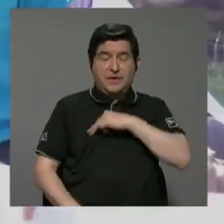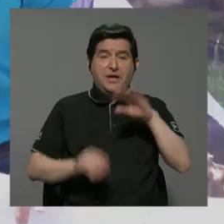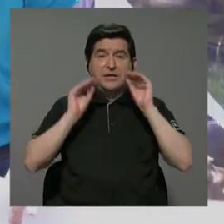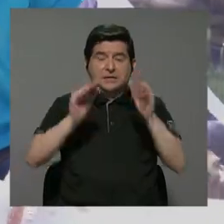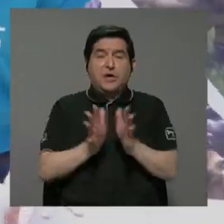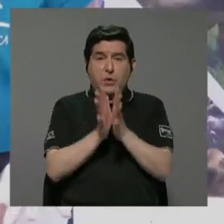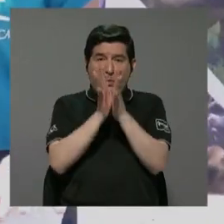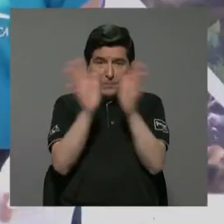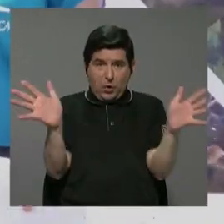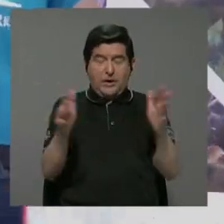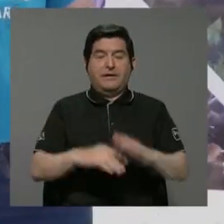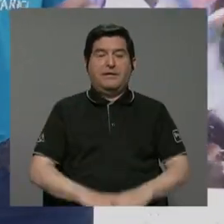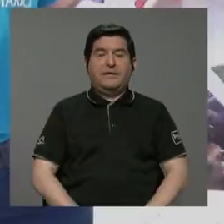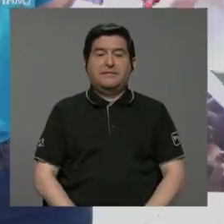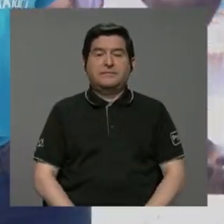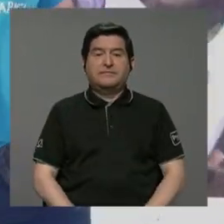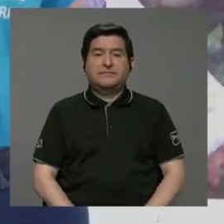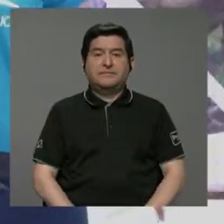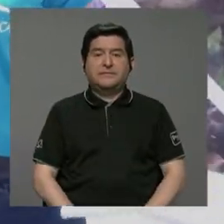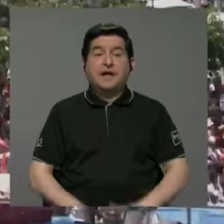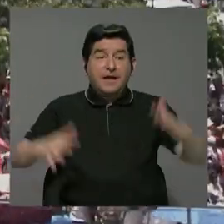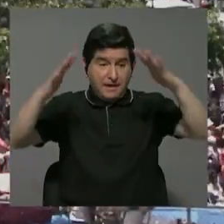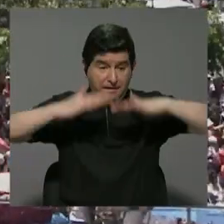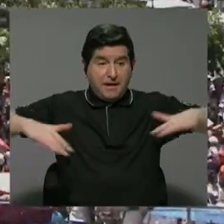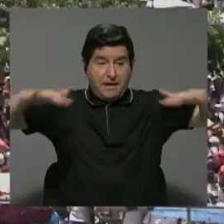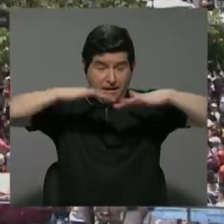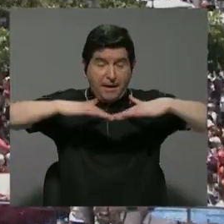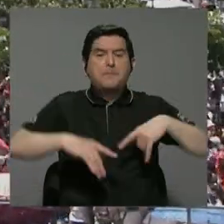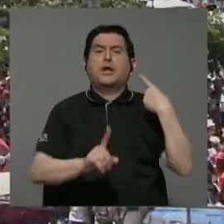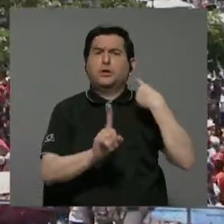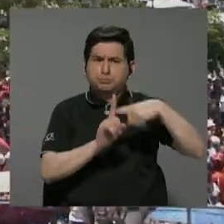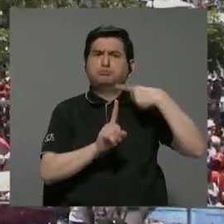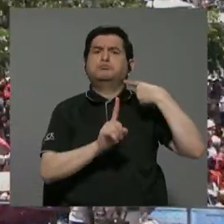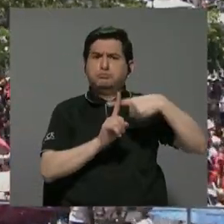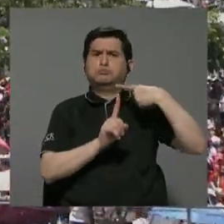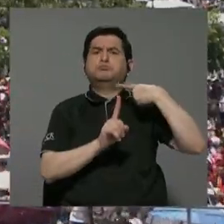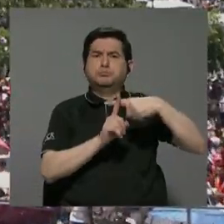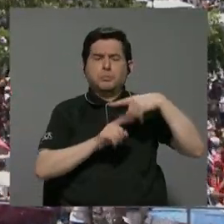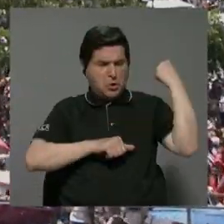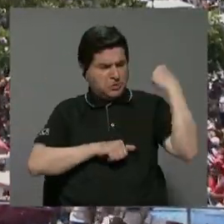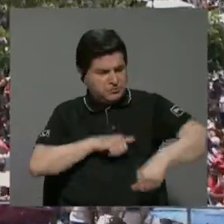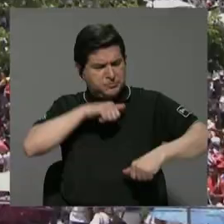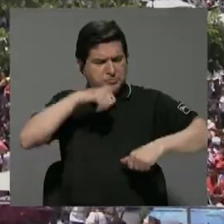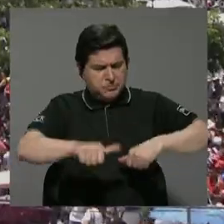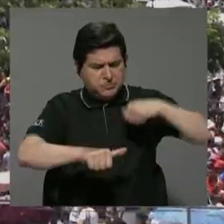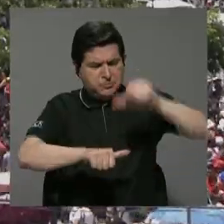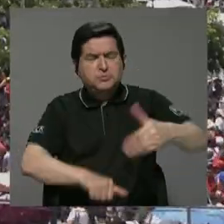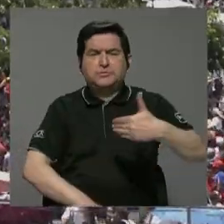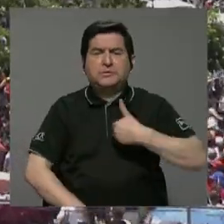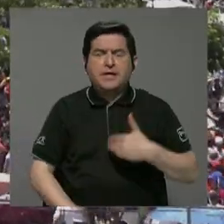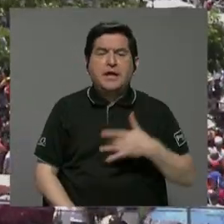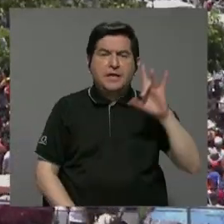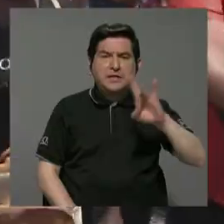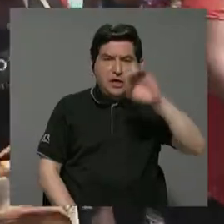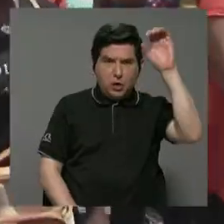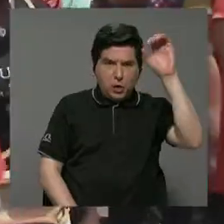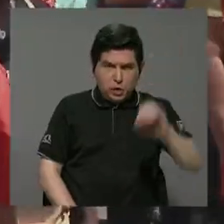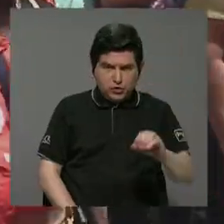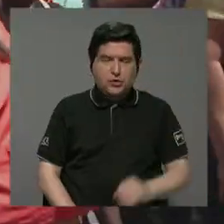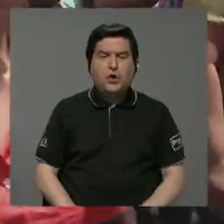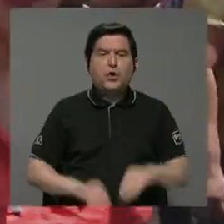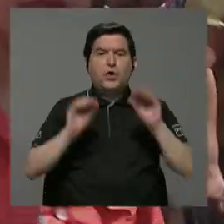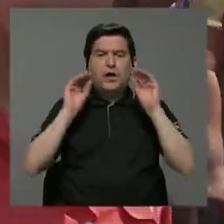Educación Pública. El ambiente pues es bastante positivo, ¿verdad?, por esta lucha que se tiene por el 8% de